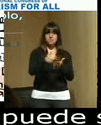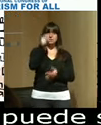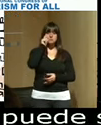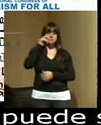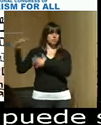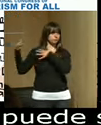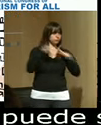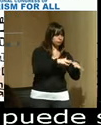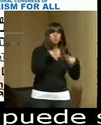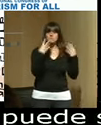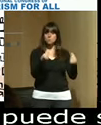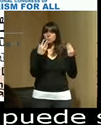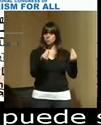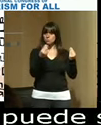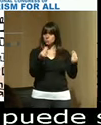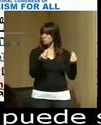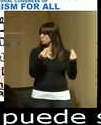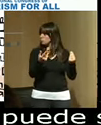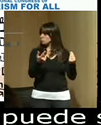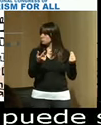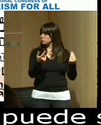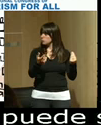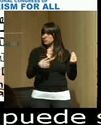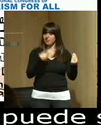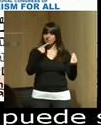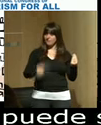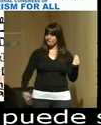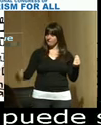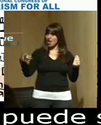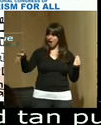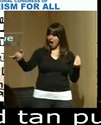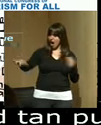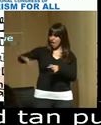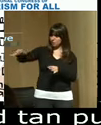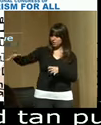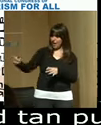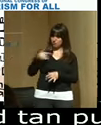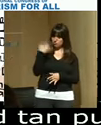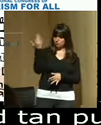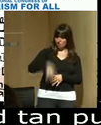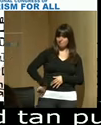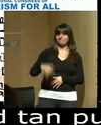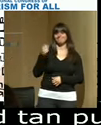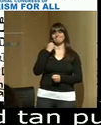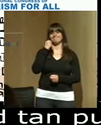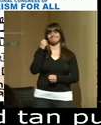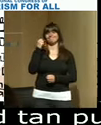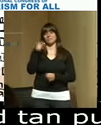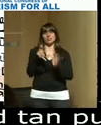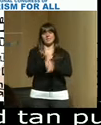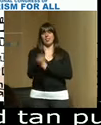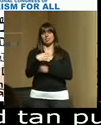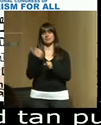mucho y muy importantes, y que nos dio una alerta de que tenemos que trabajar. Así que, y bueno, a raíz de eso